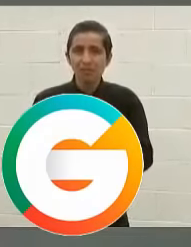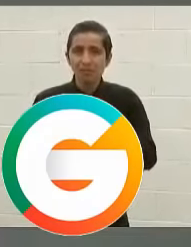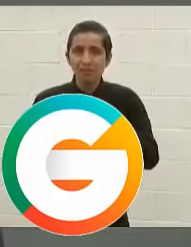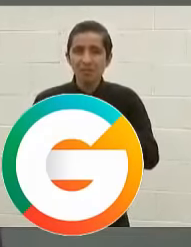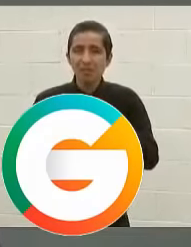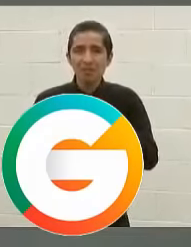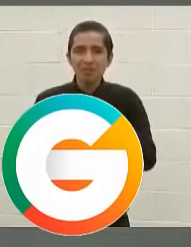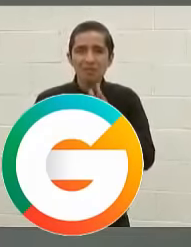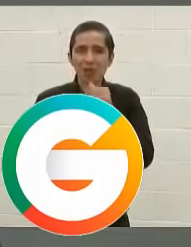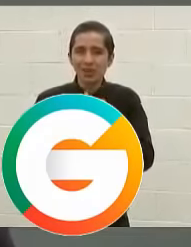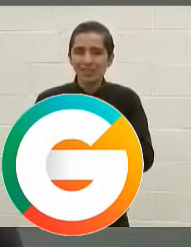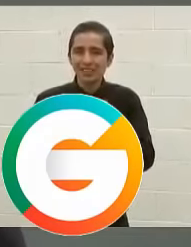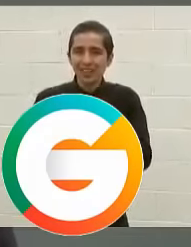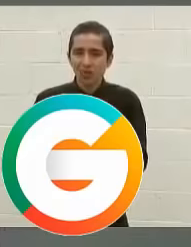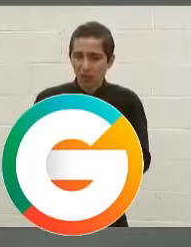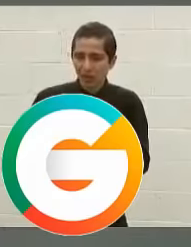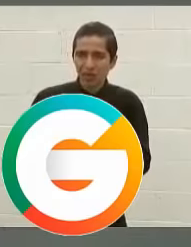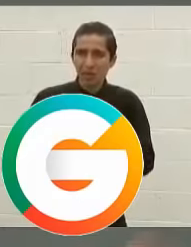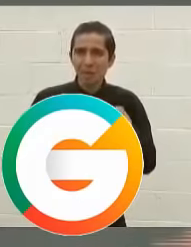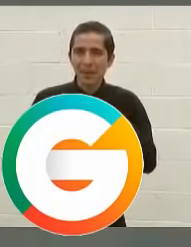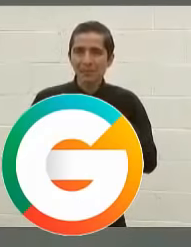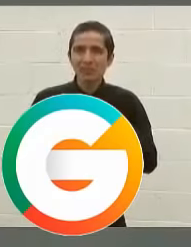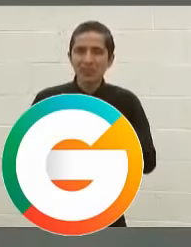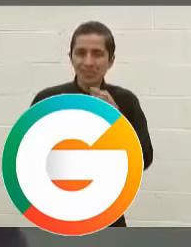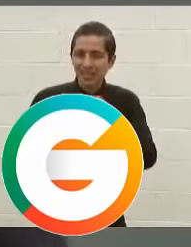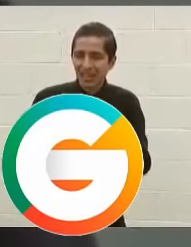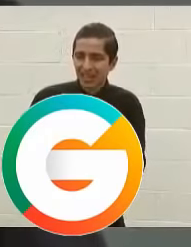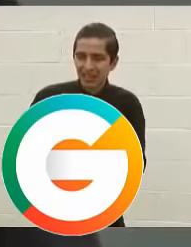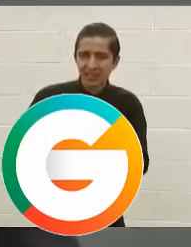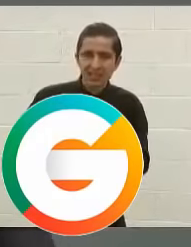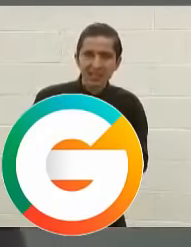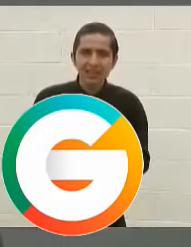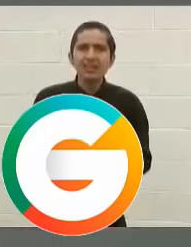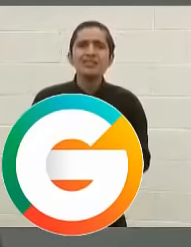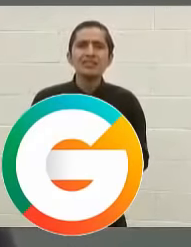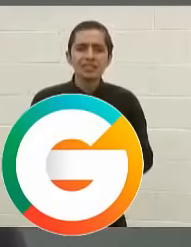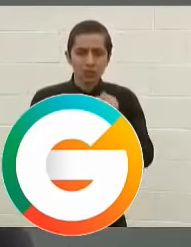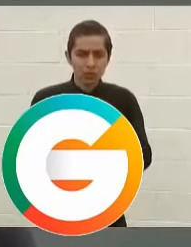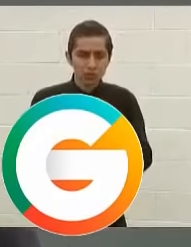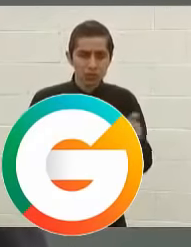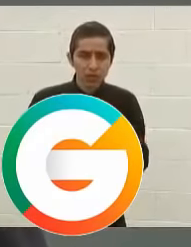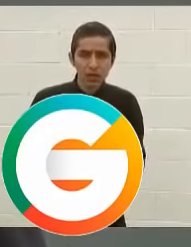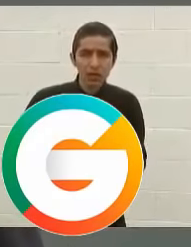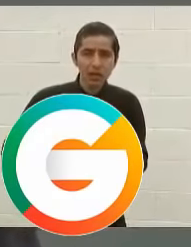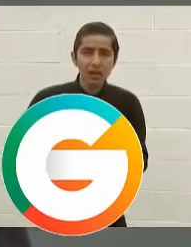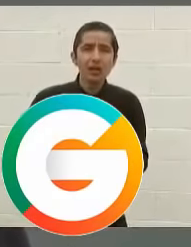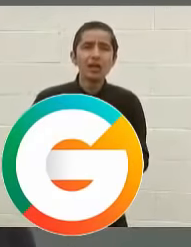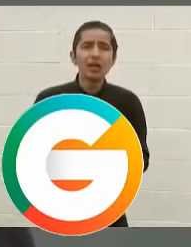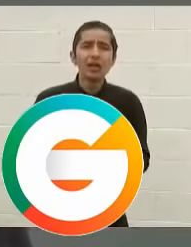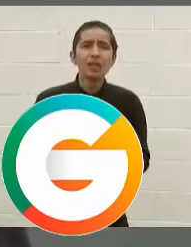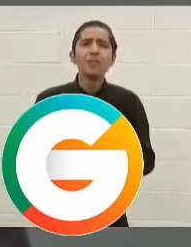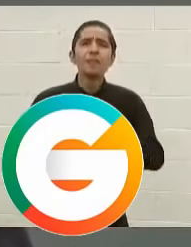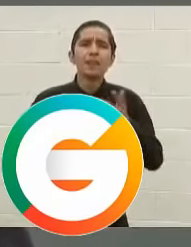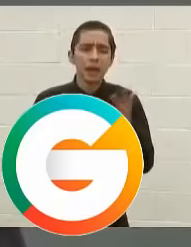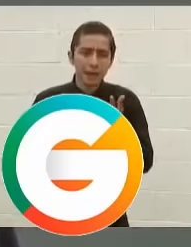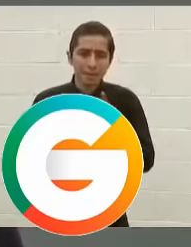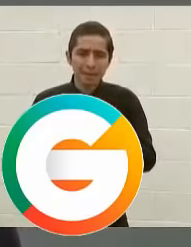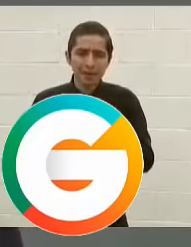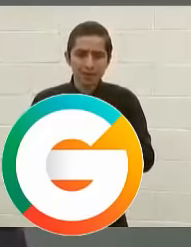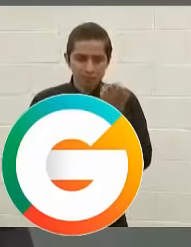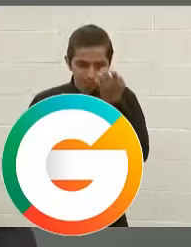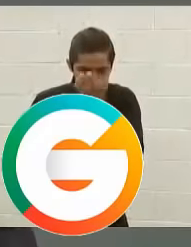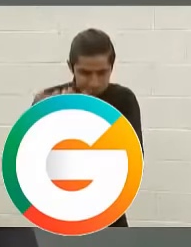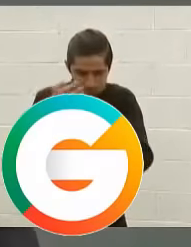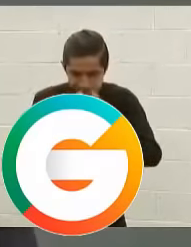riesgo la seguridad de algún funcionario del ámbito de la seguridad, se hace un análisis